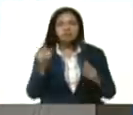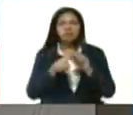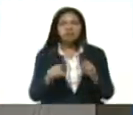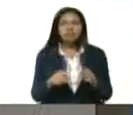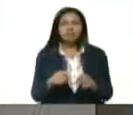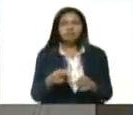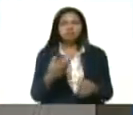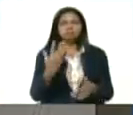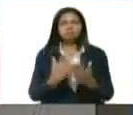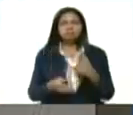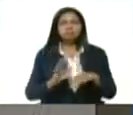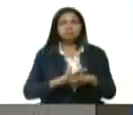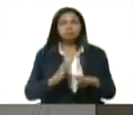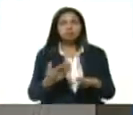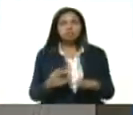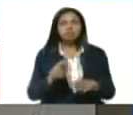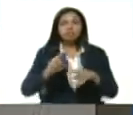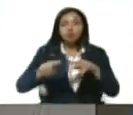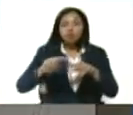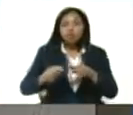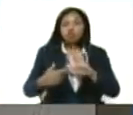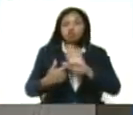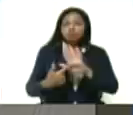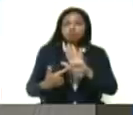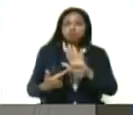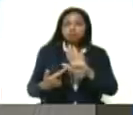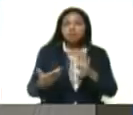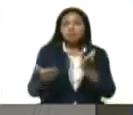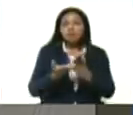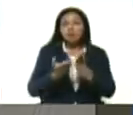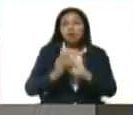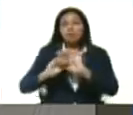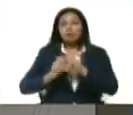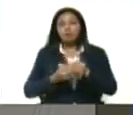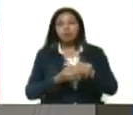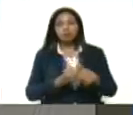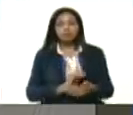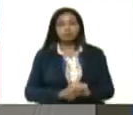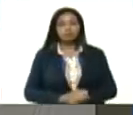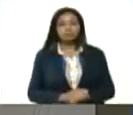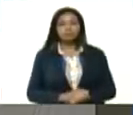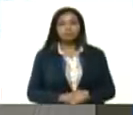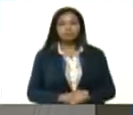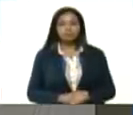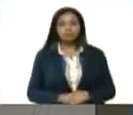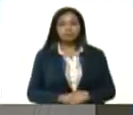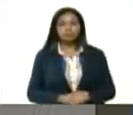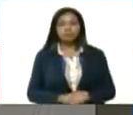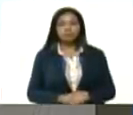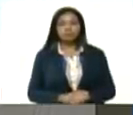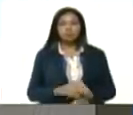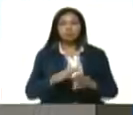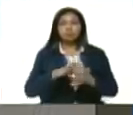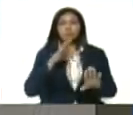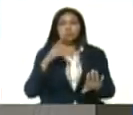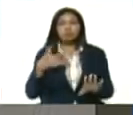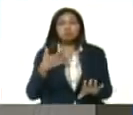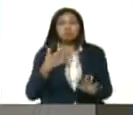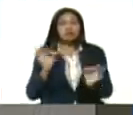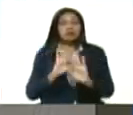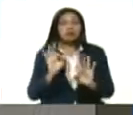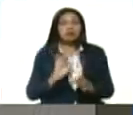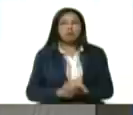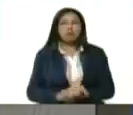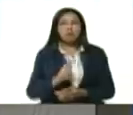verbigracia, estos niños de la escuela de béisbol de Pedro González, la gran mayoría estaba asintomático y hay